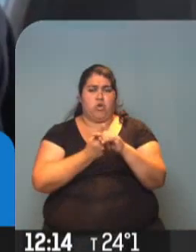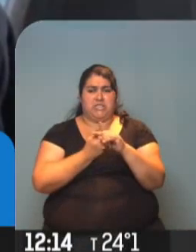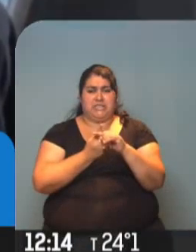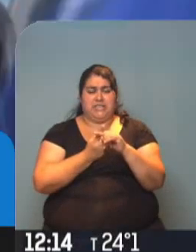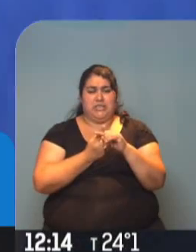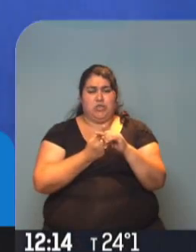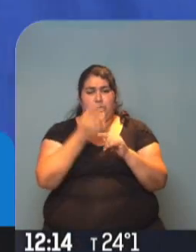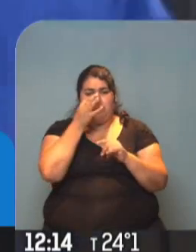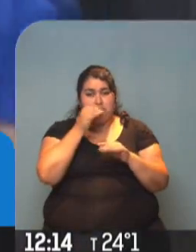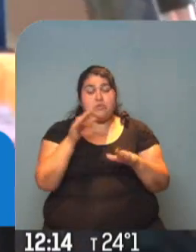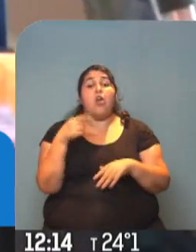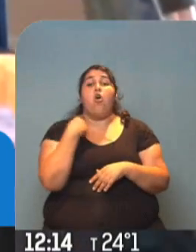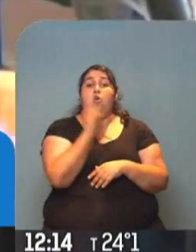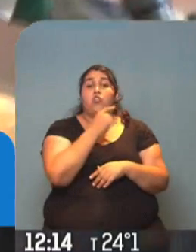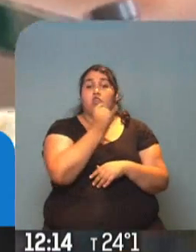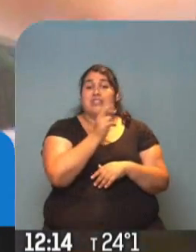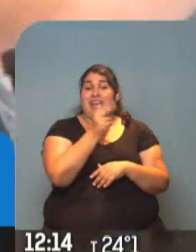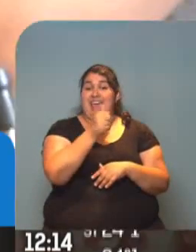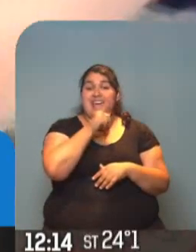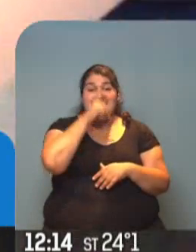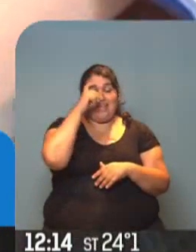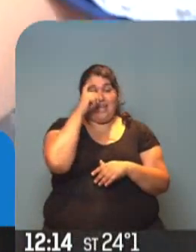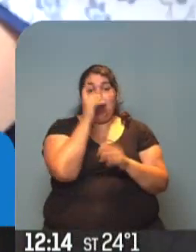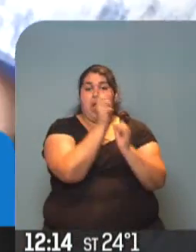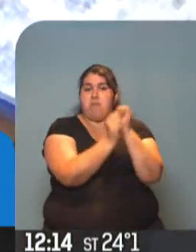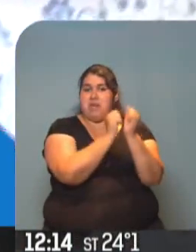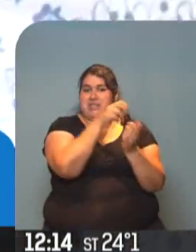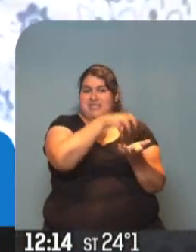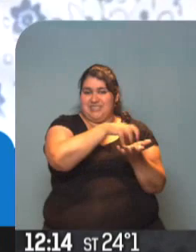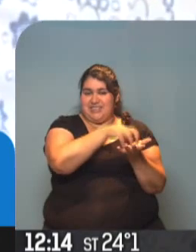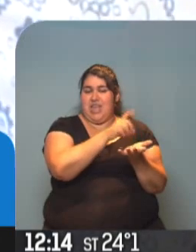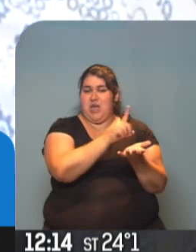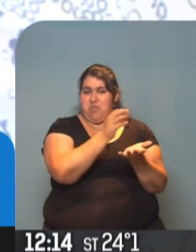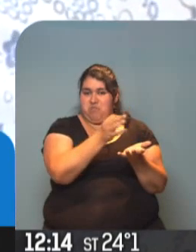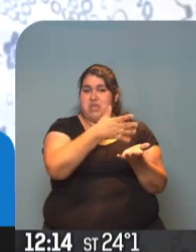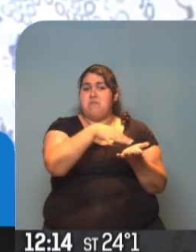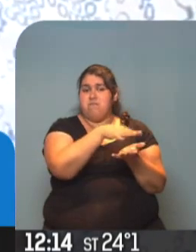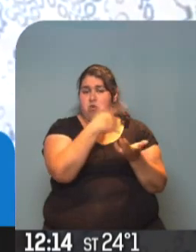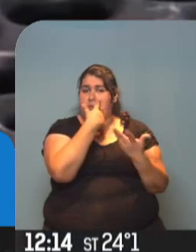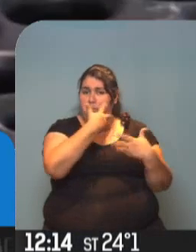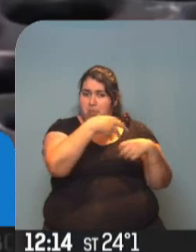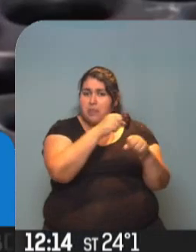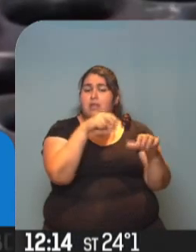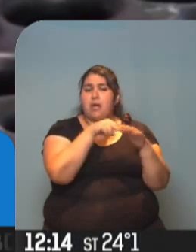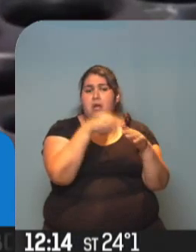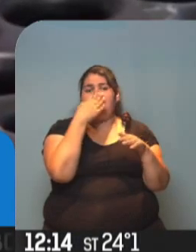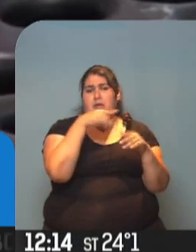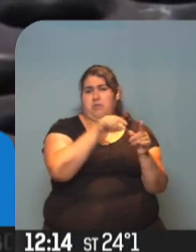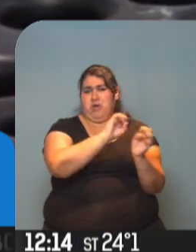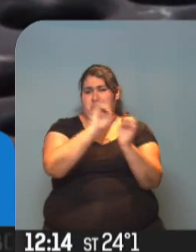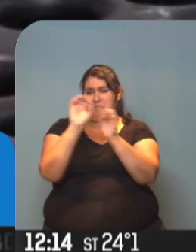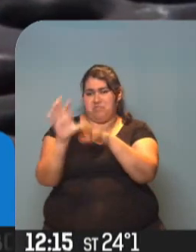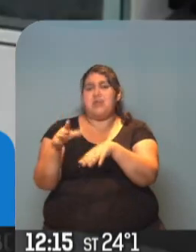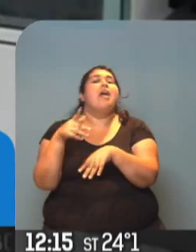En Zárate la noticia se conoció cuando un empleado de la empresa Zárate fue diagnosticado en el Hospital Virgen del Carmen y después derivado por su obra social